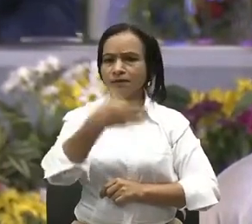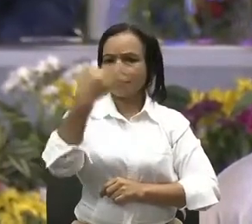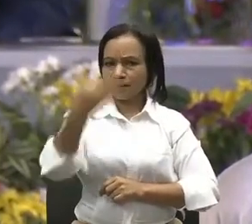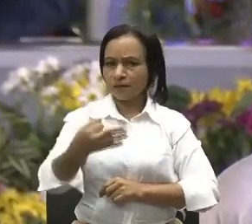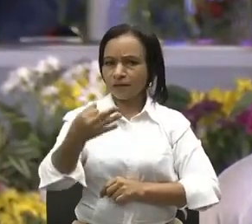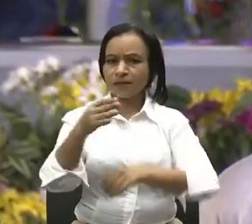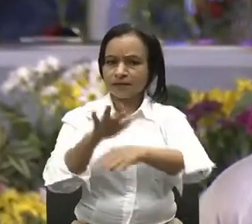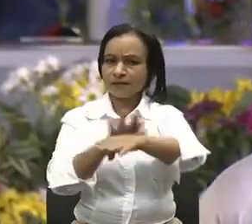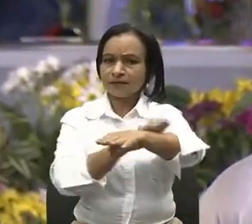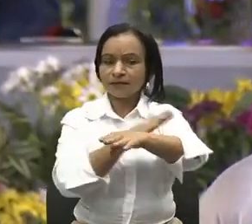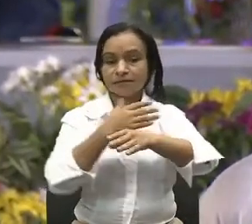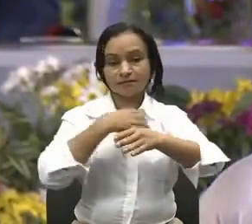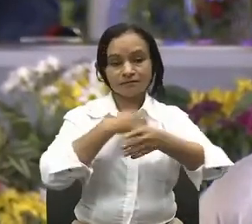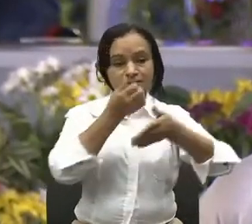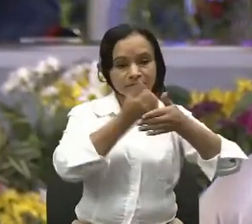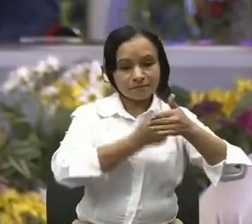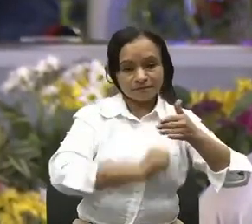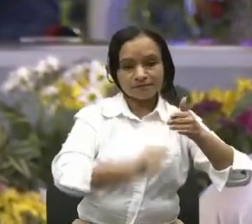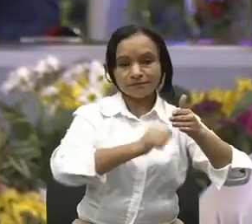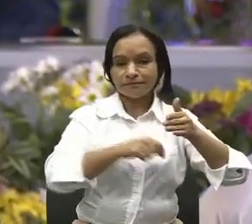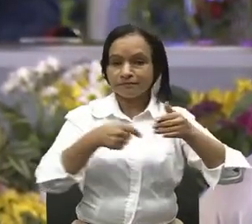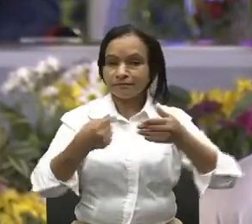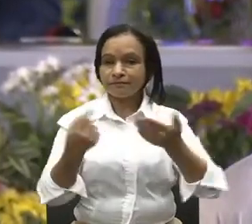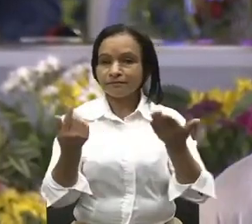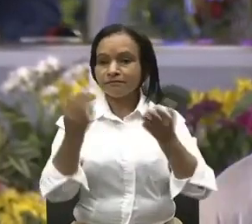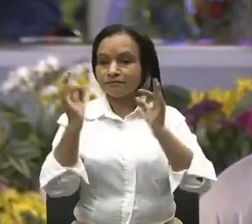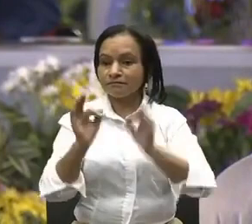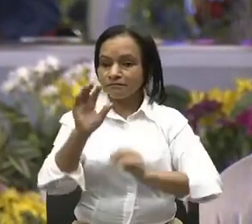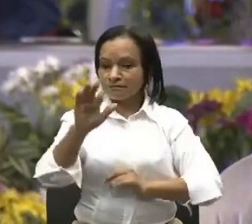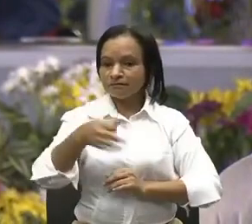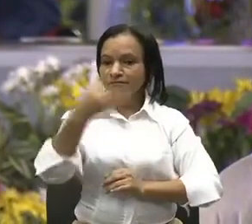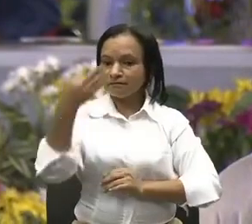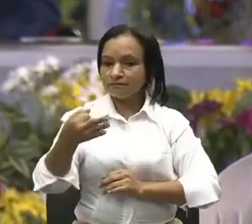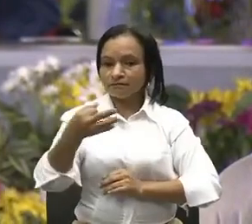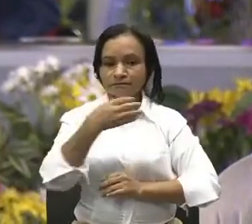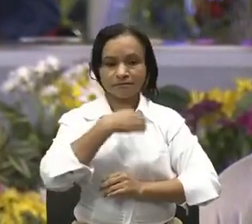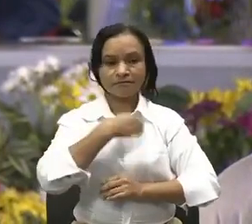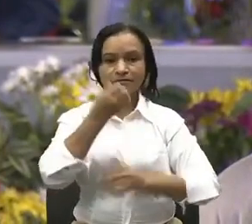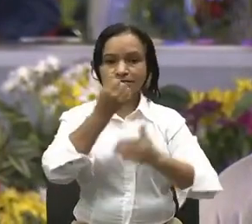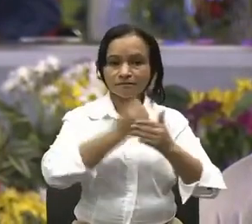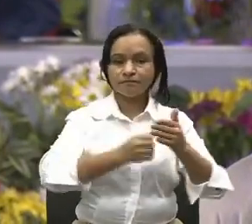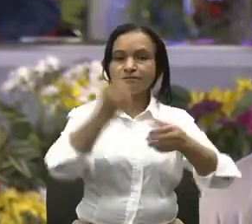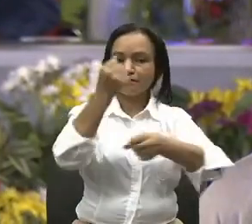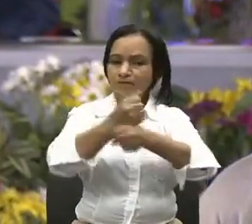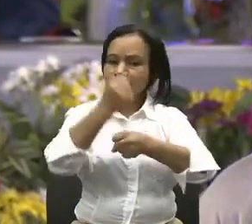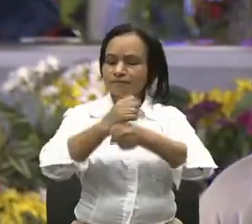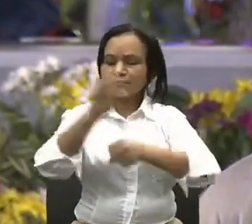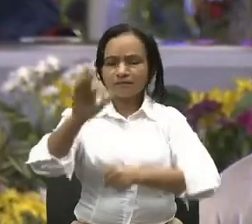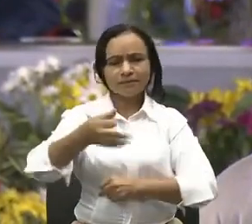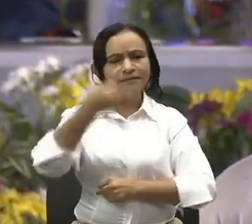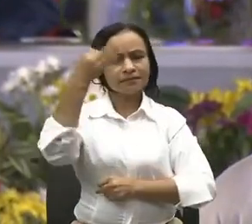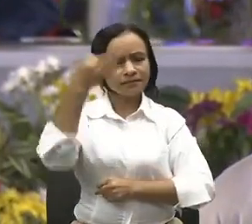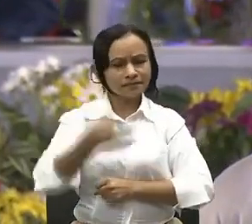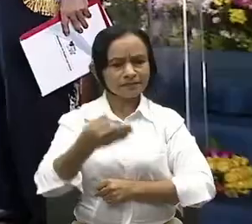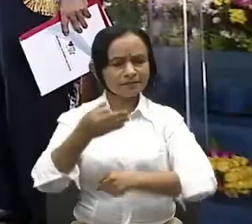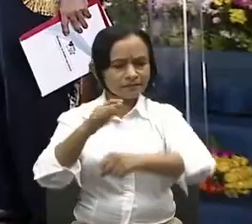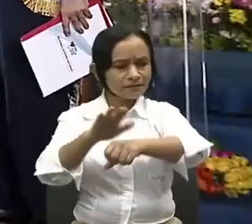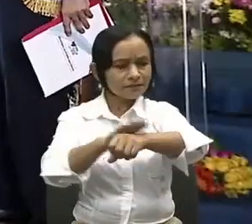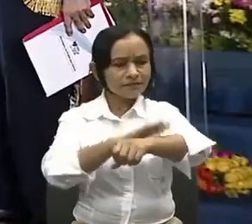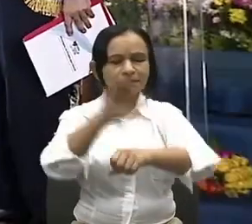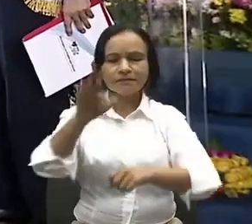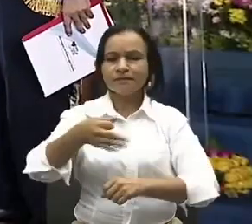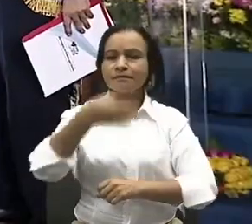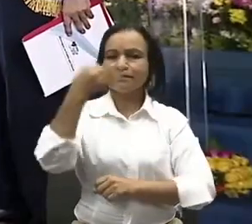de sus hijos, se sientan seguras de su trabajo, se sientan